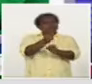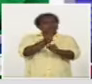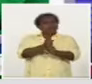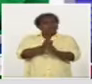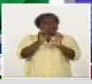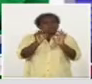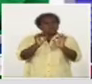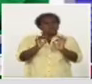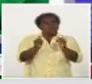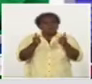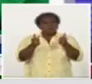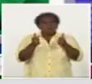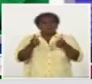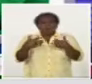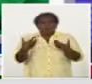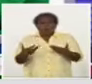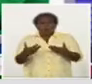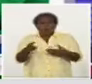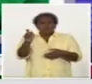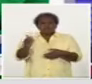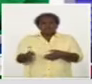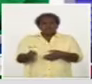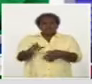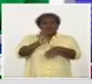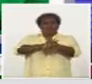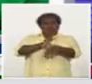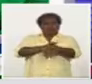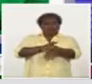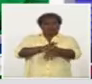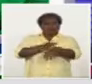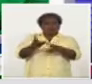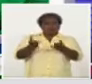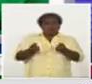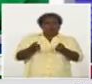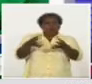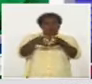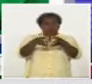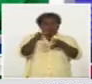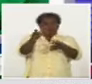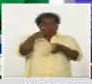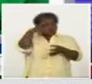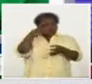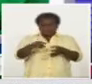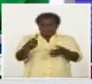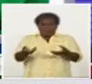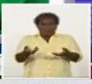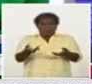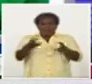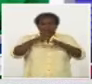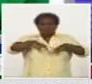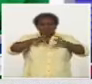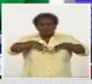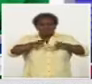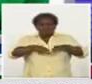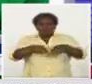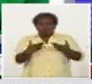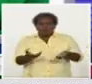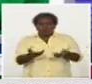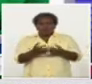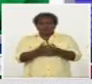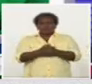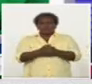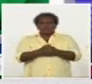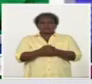la fuente de infección de un grupo de pacientes que